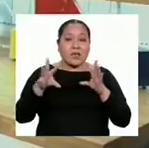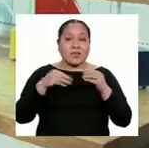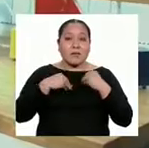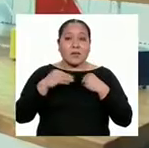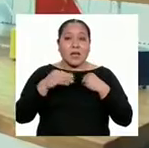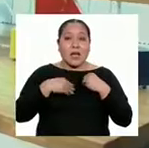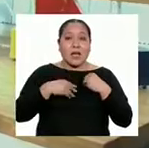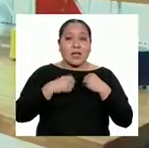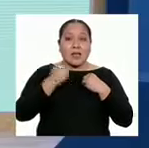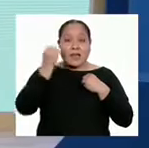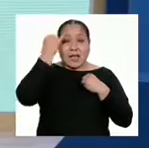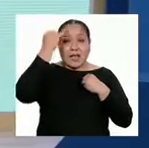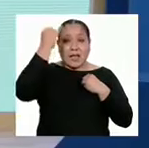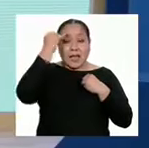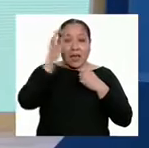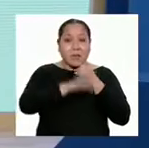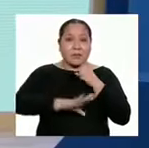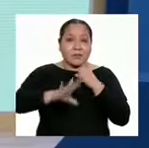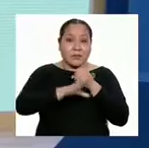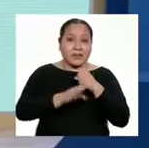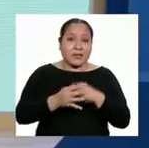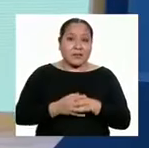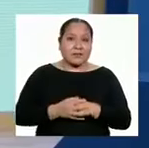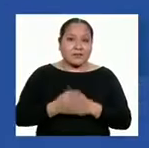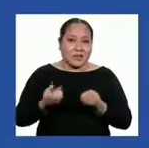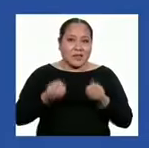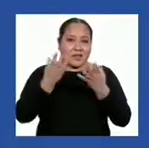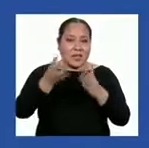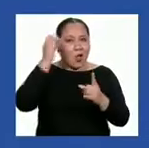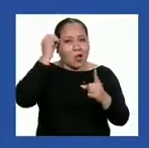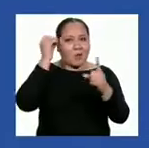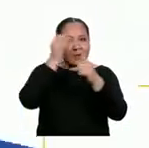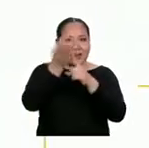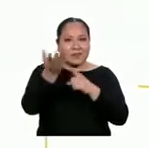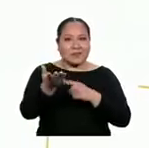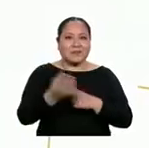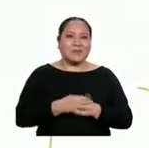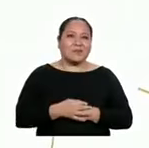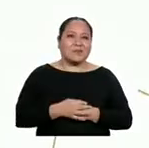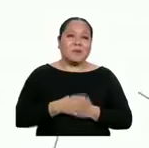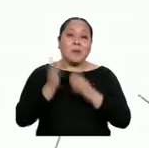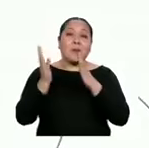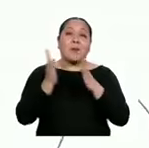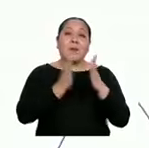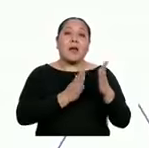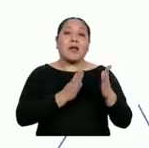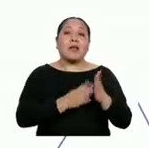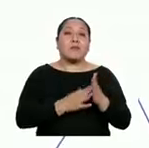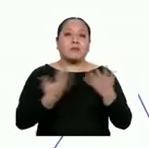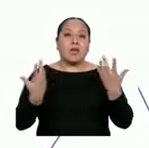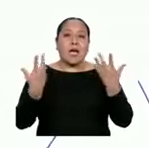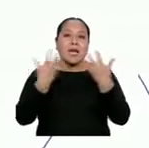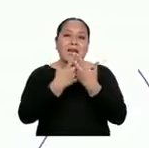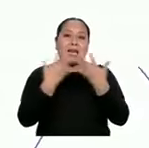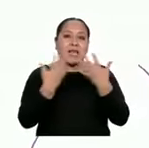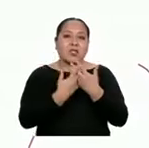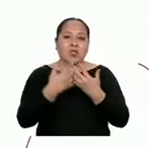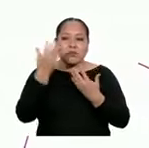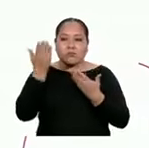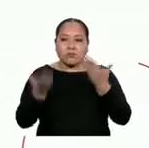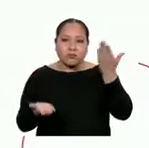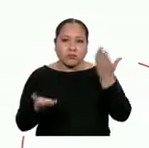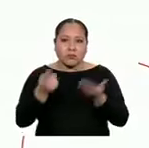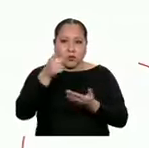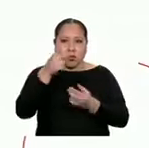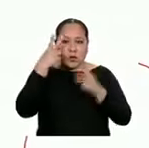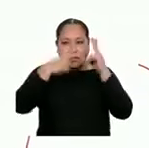la idea principal. Por ahora, les dejaré el siguiente reto. Elaboren una relación de situaciones que